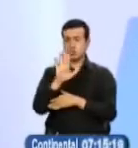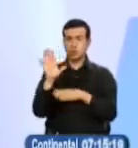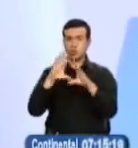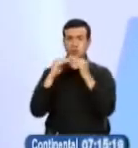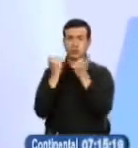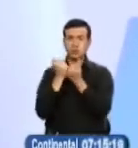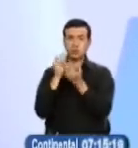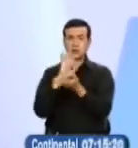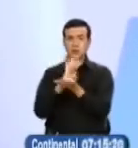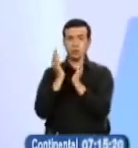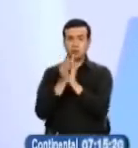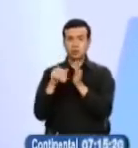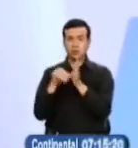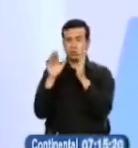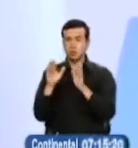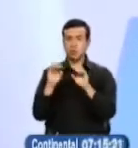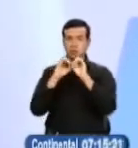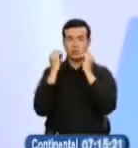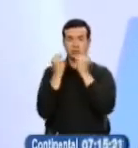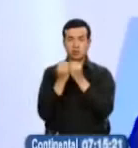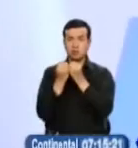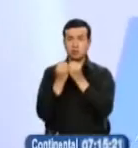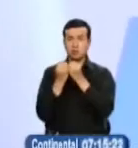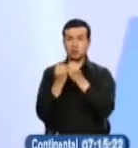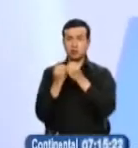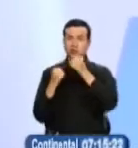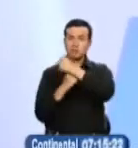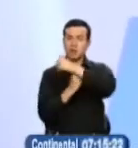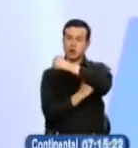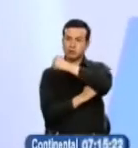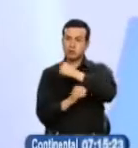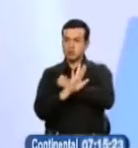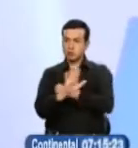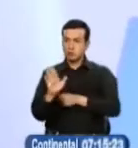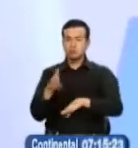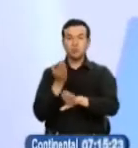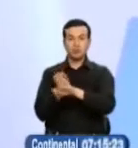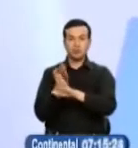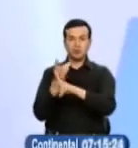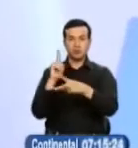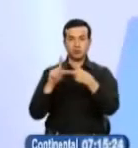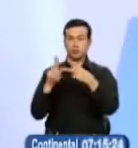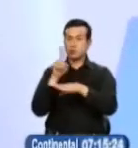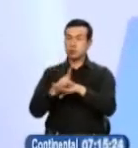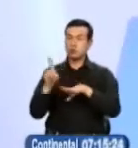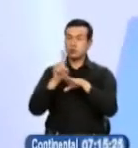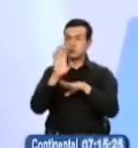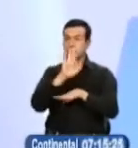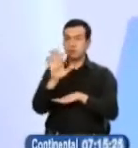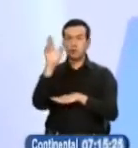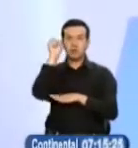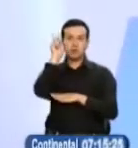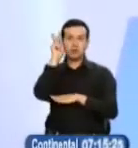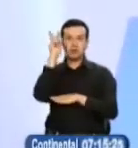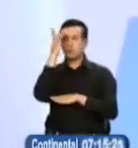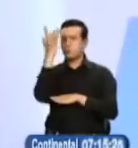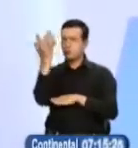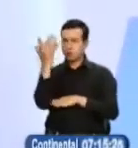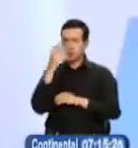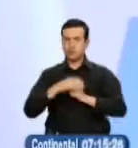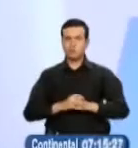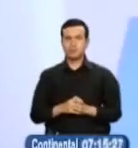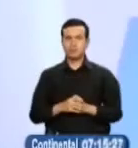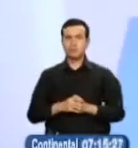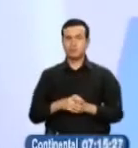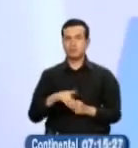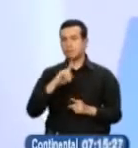de la Revolución Ciudadana, que son nuestras organizaciones de base, y también ha planteado que las instancias de dirección puedan tener un criterio. ¿Por qué, Carlos?